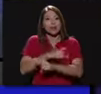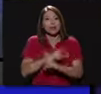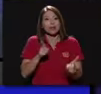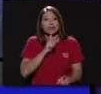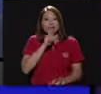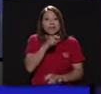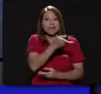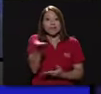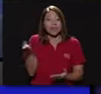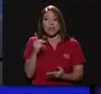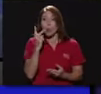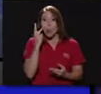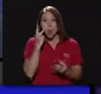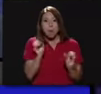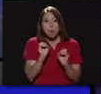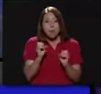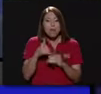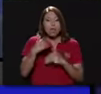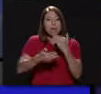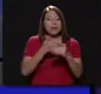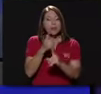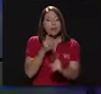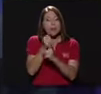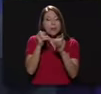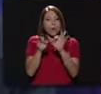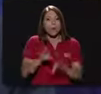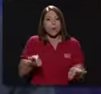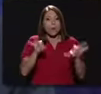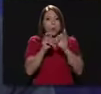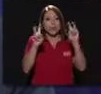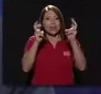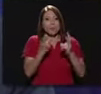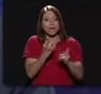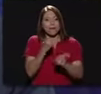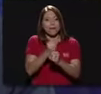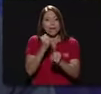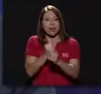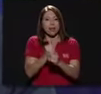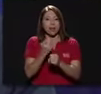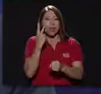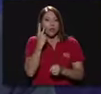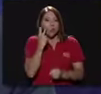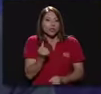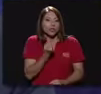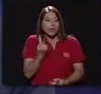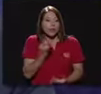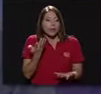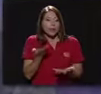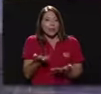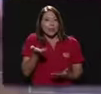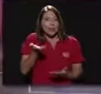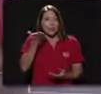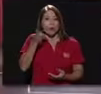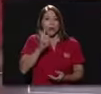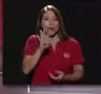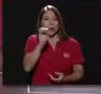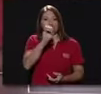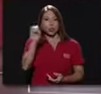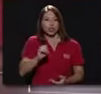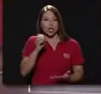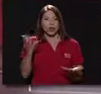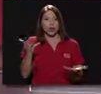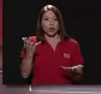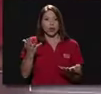realidad. No se visualiza que vaya a haber un impacto importante en el tema de desempleo cuando vemos que solo se está incrementando un